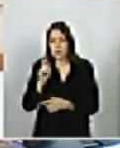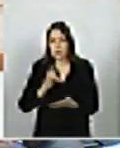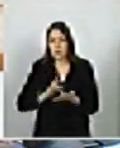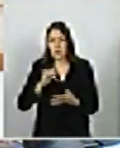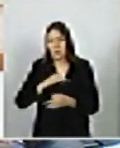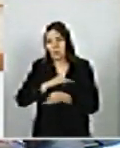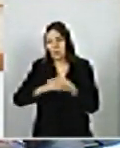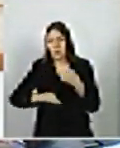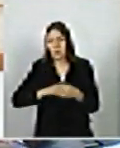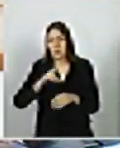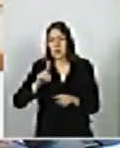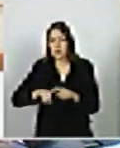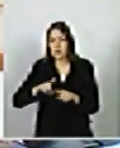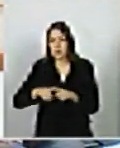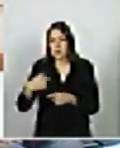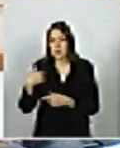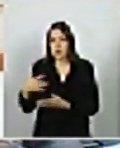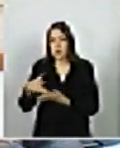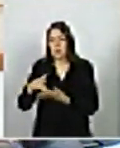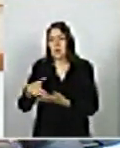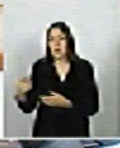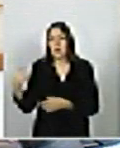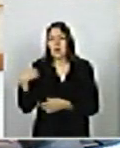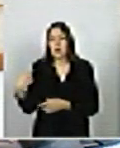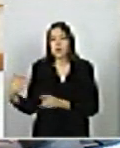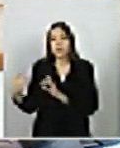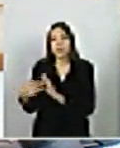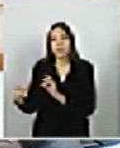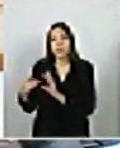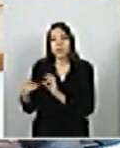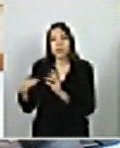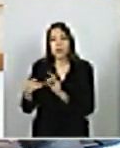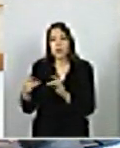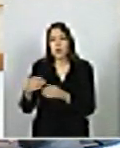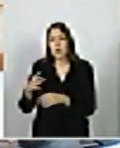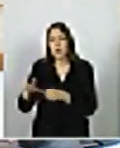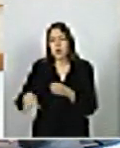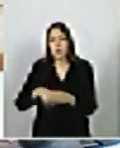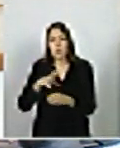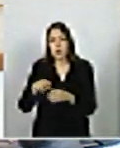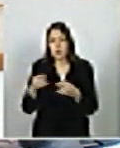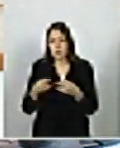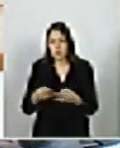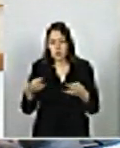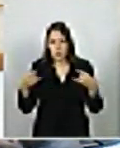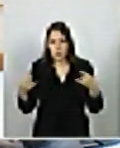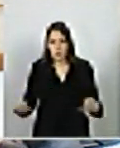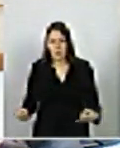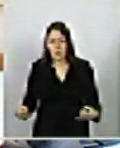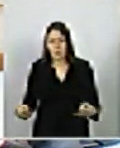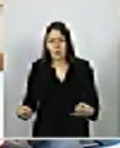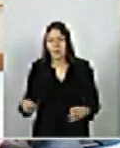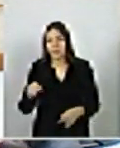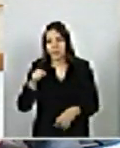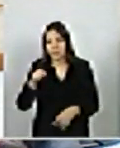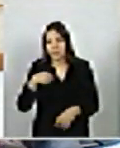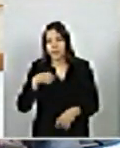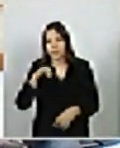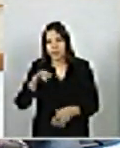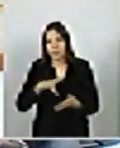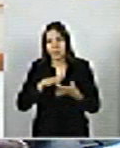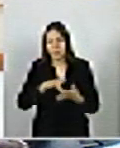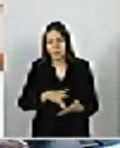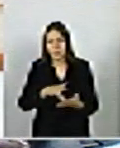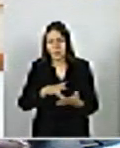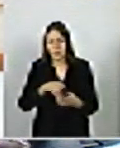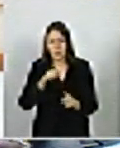manager, porque me contó toda la historia y no soy su vocero, pero sí en este tema su seguidor. La